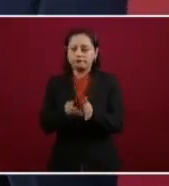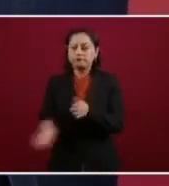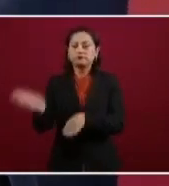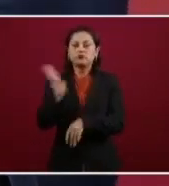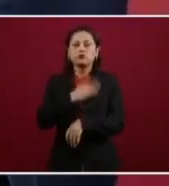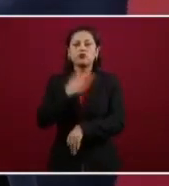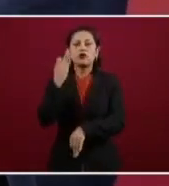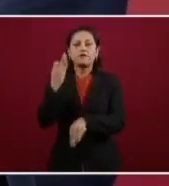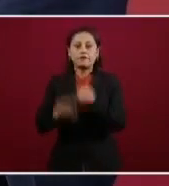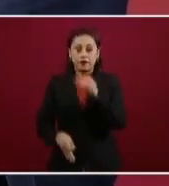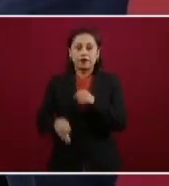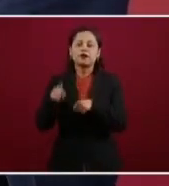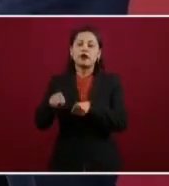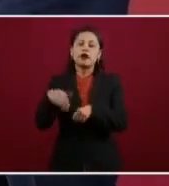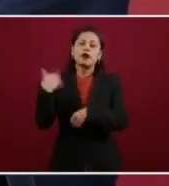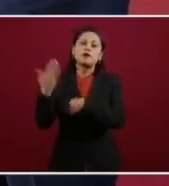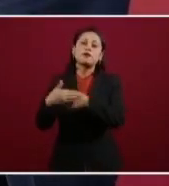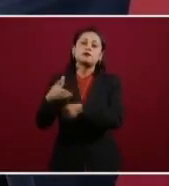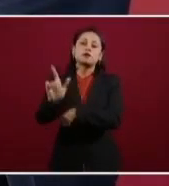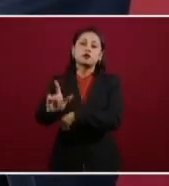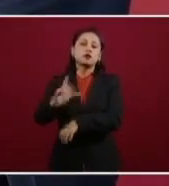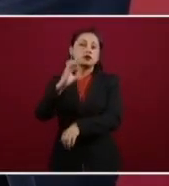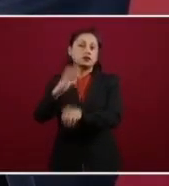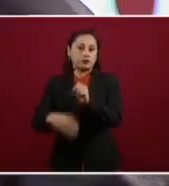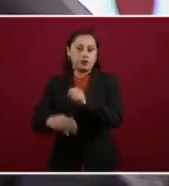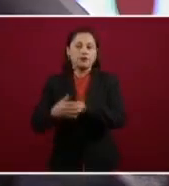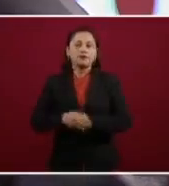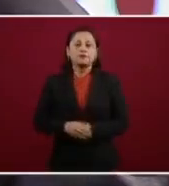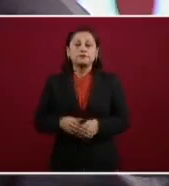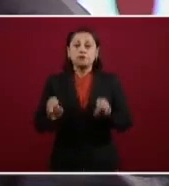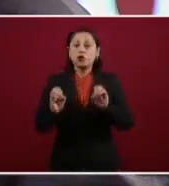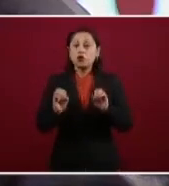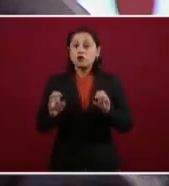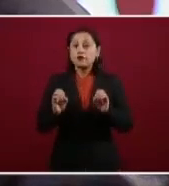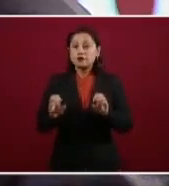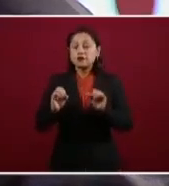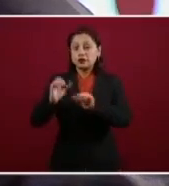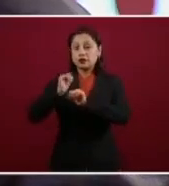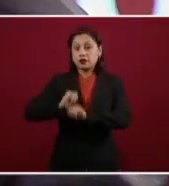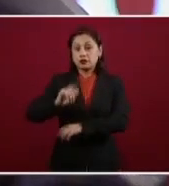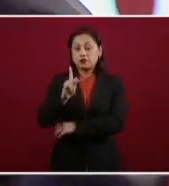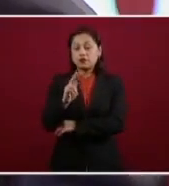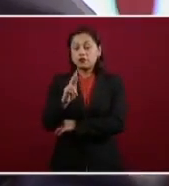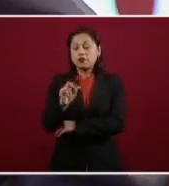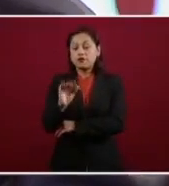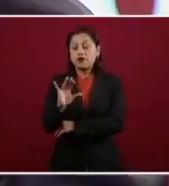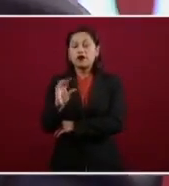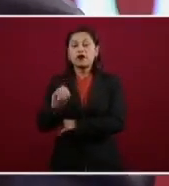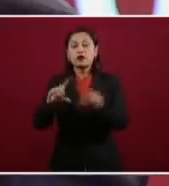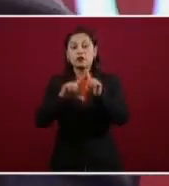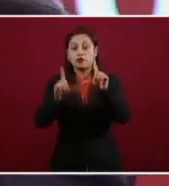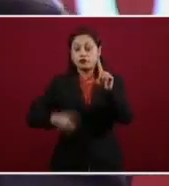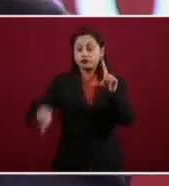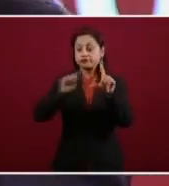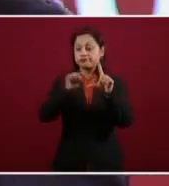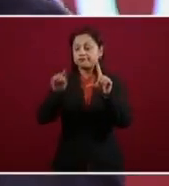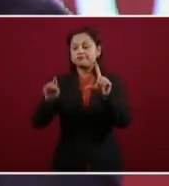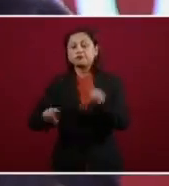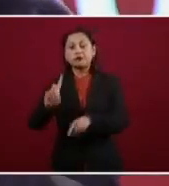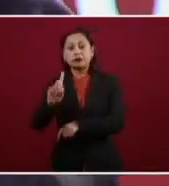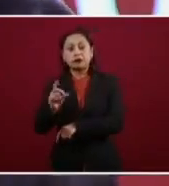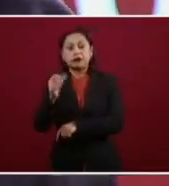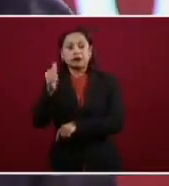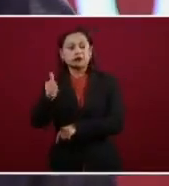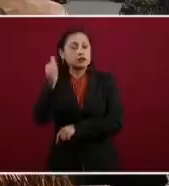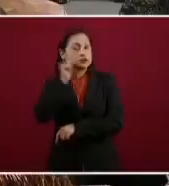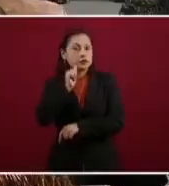lunes las oficinas de profeco son 36 en todo méxico están abiertas de 9 de